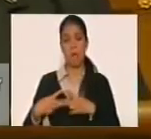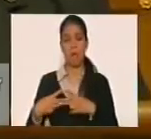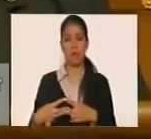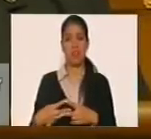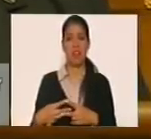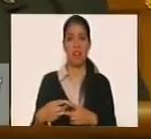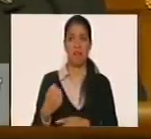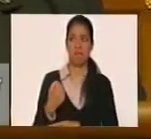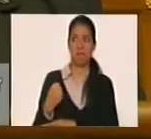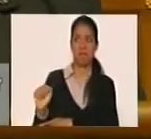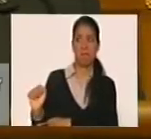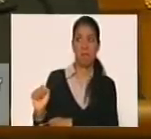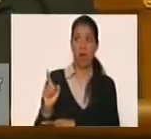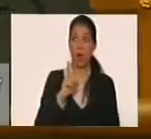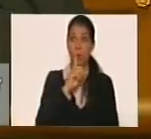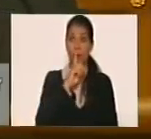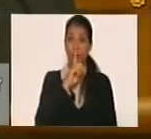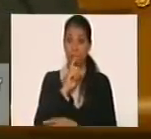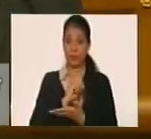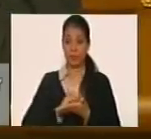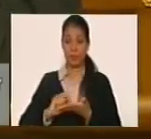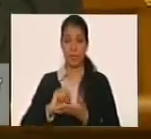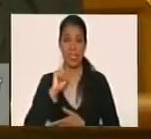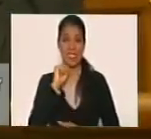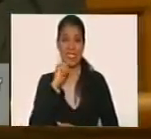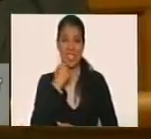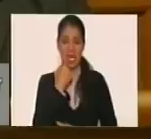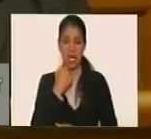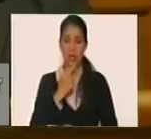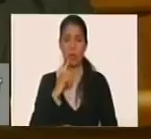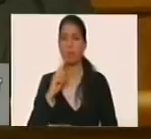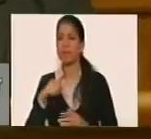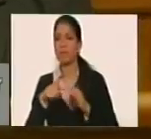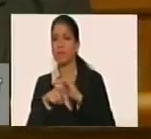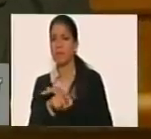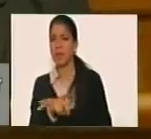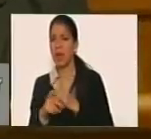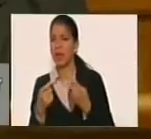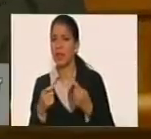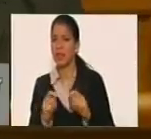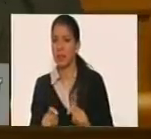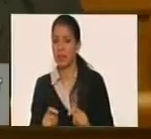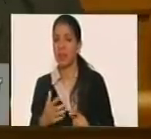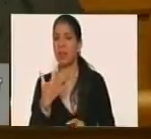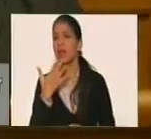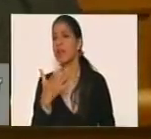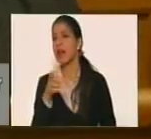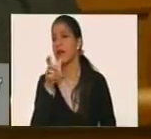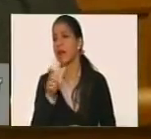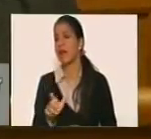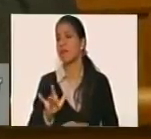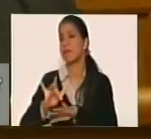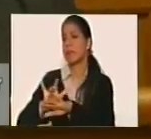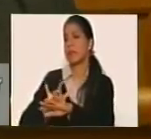abstenga, omita o retarde intervenir para evitar la consumación de